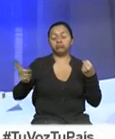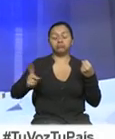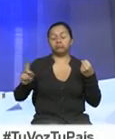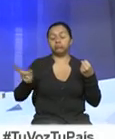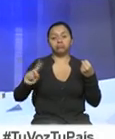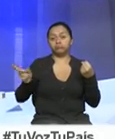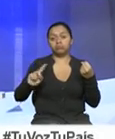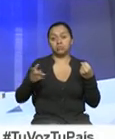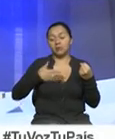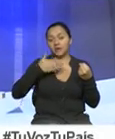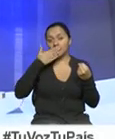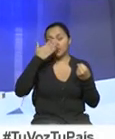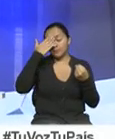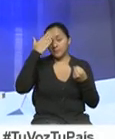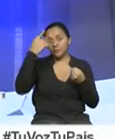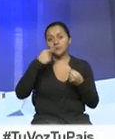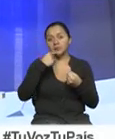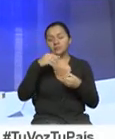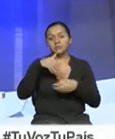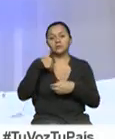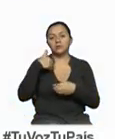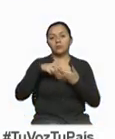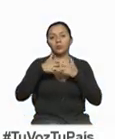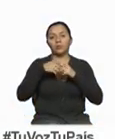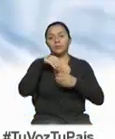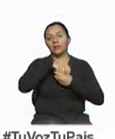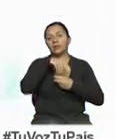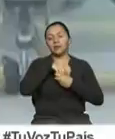de Arabia Saudí se encontraba bajo amenaza.